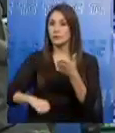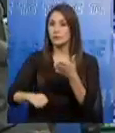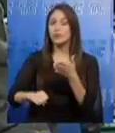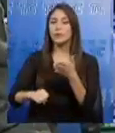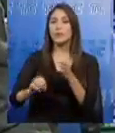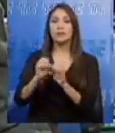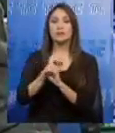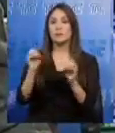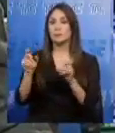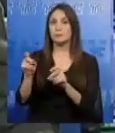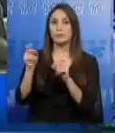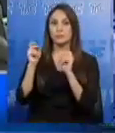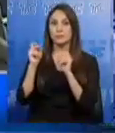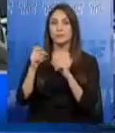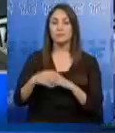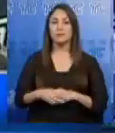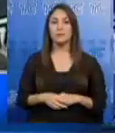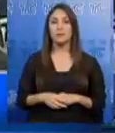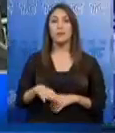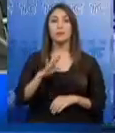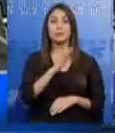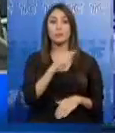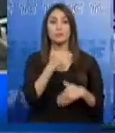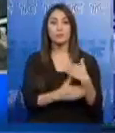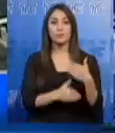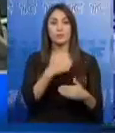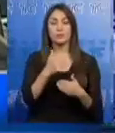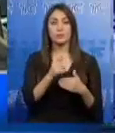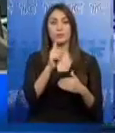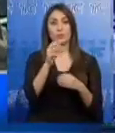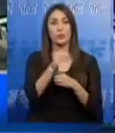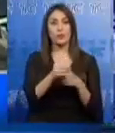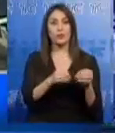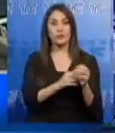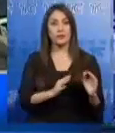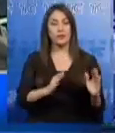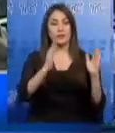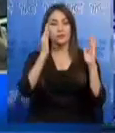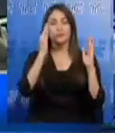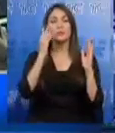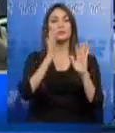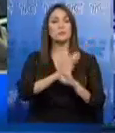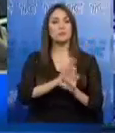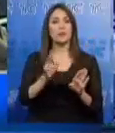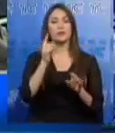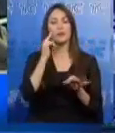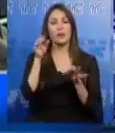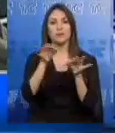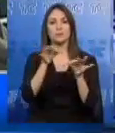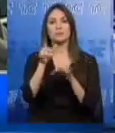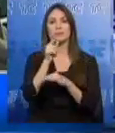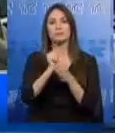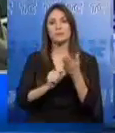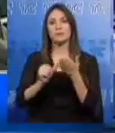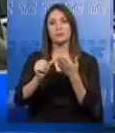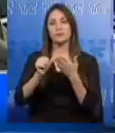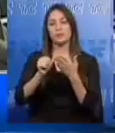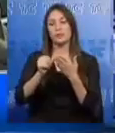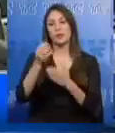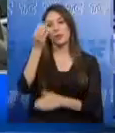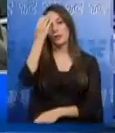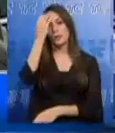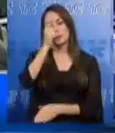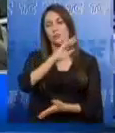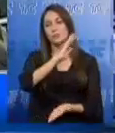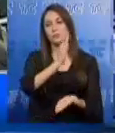sin la autorización respectiva. El proceso de liquidación de esa organización social fue explicado por el Ministerio de